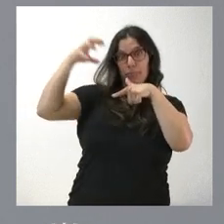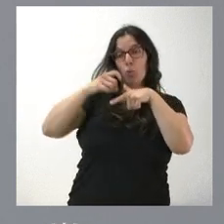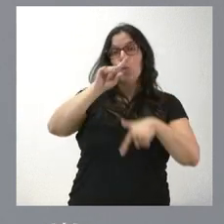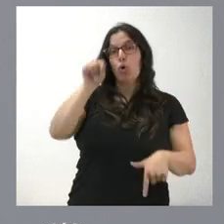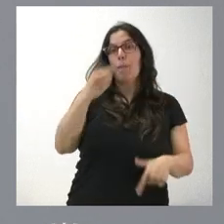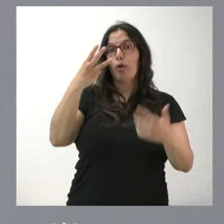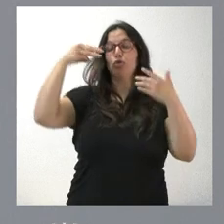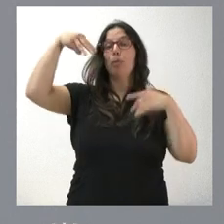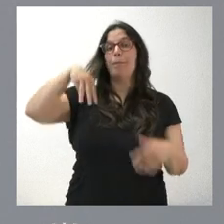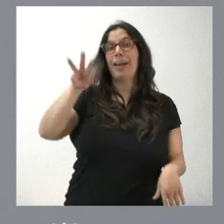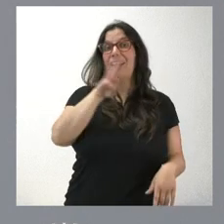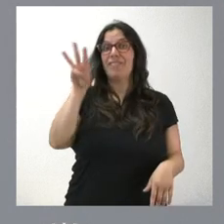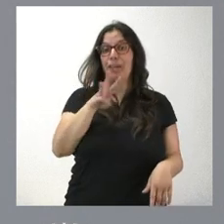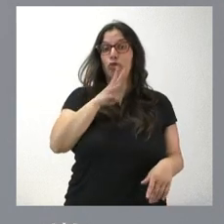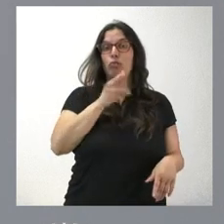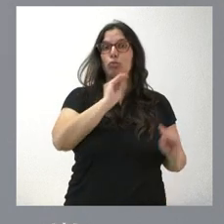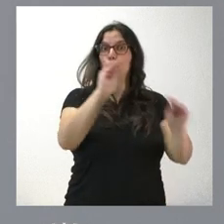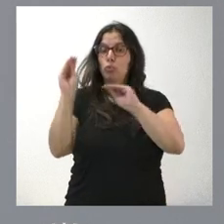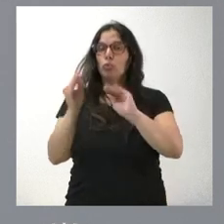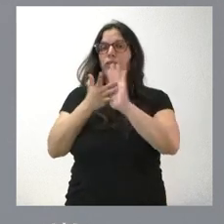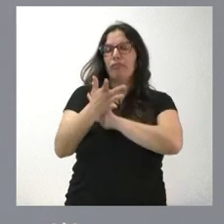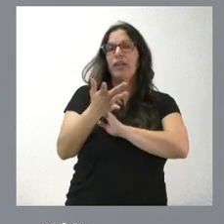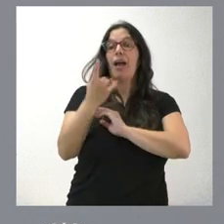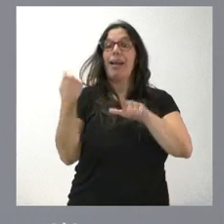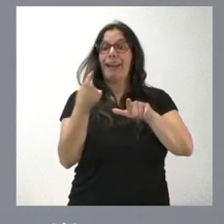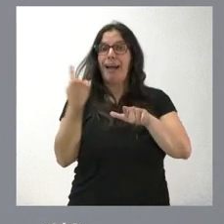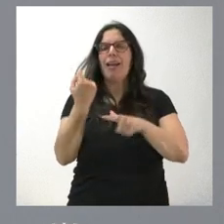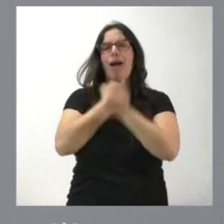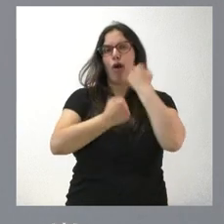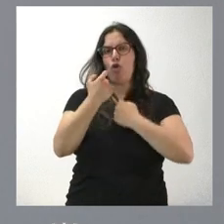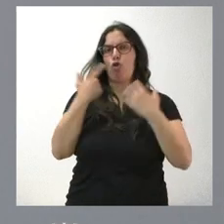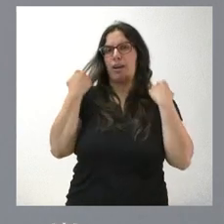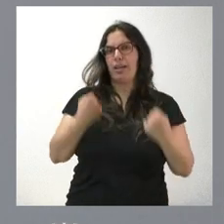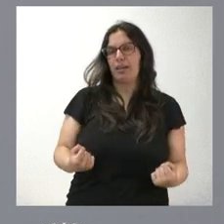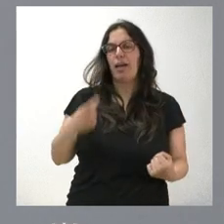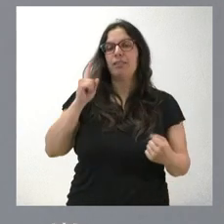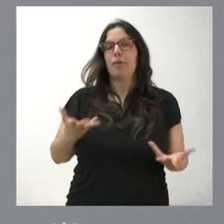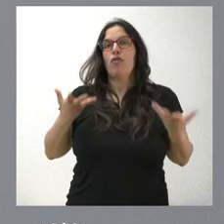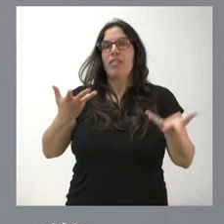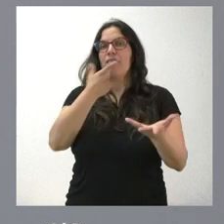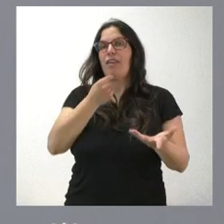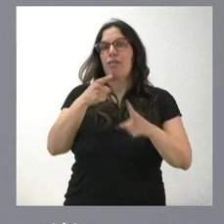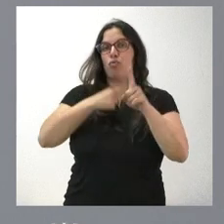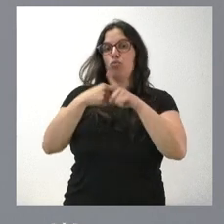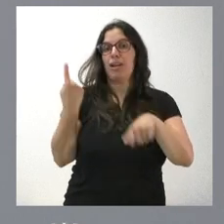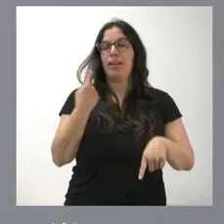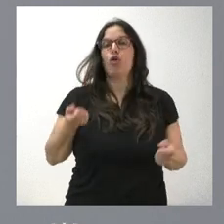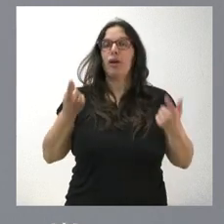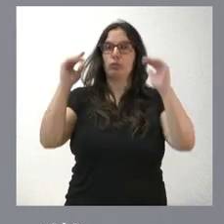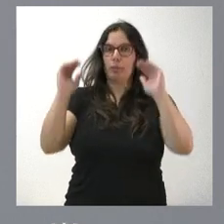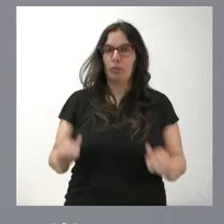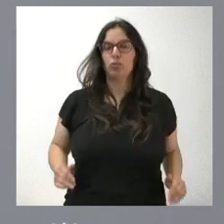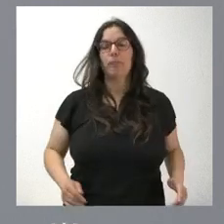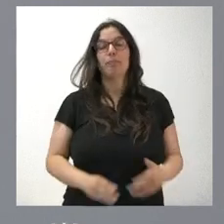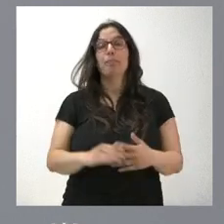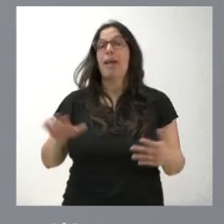lo que va a permitir un importante ahorro energético en los riegos, facilitar el riego por parte de los agricultores y reducir sus costes. Hasta